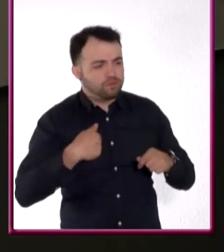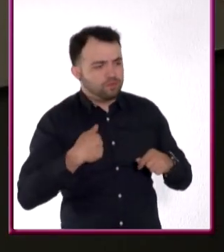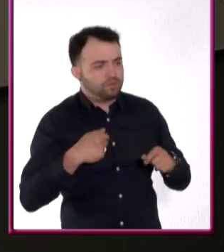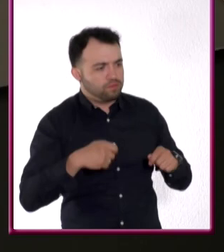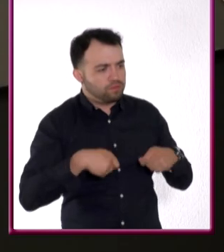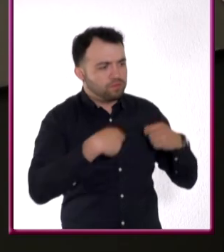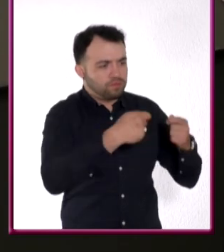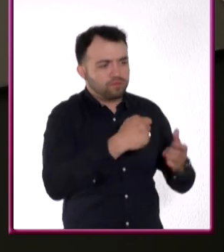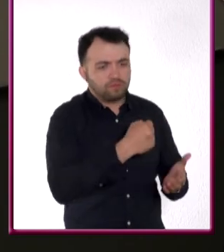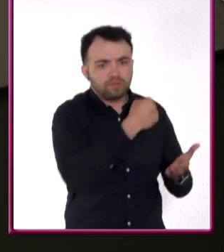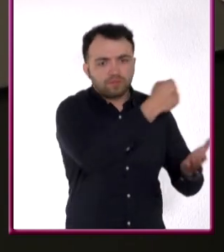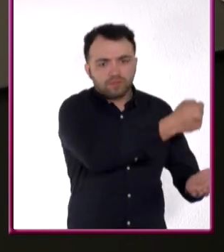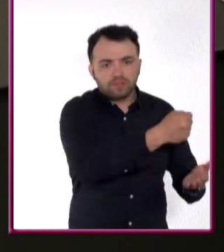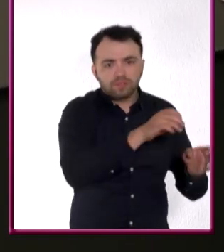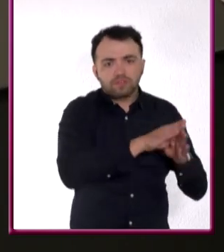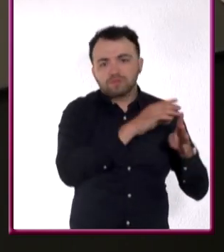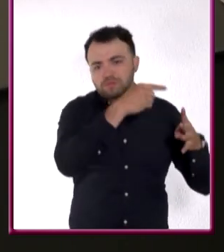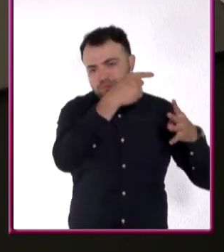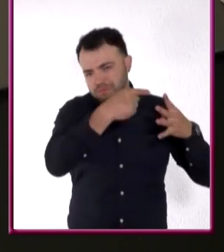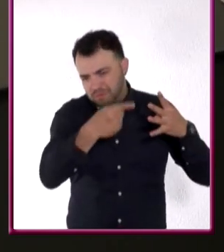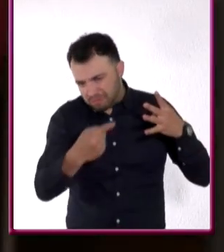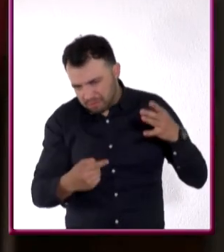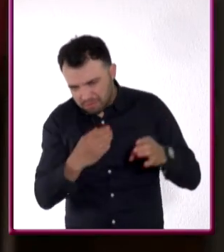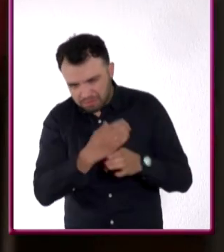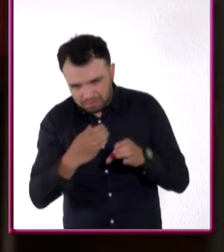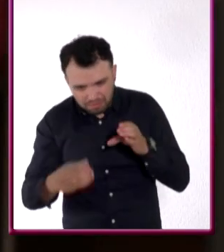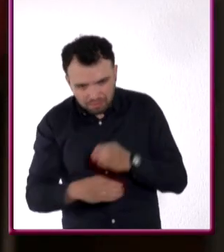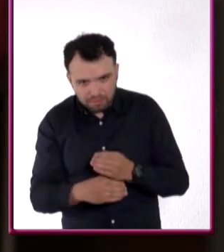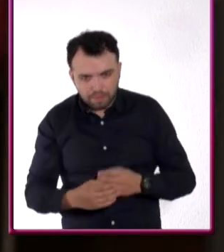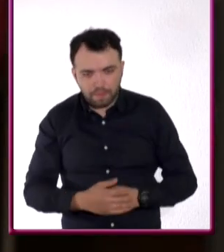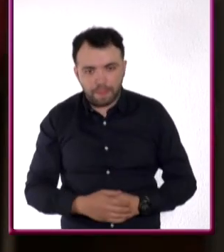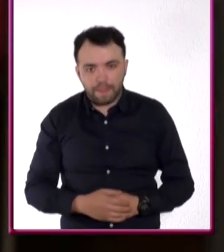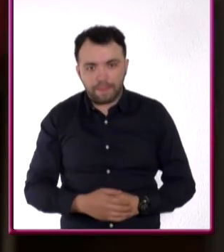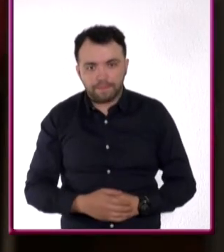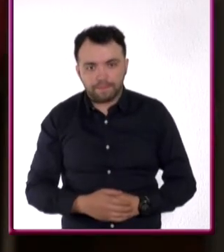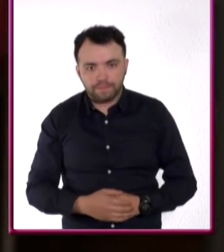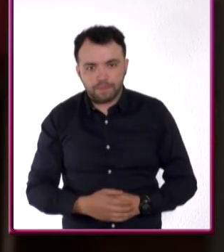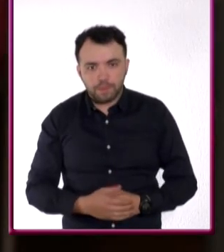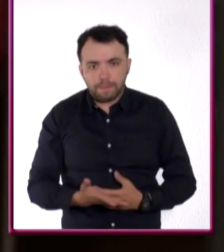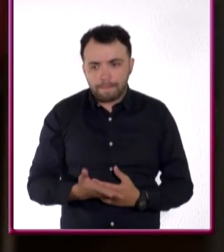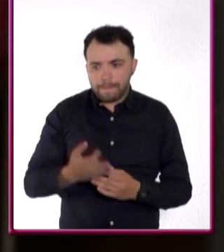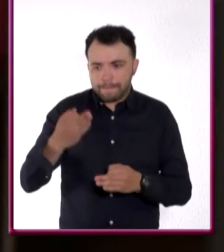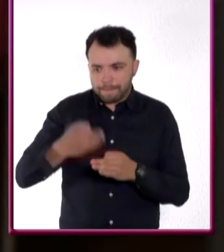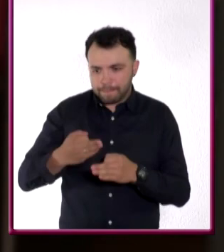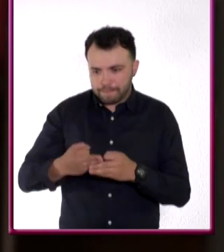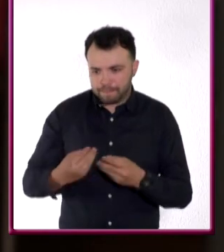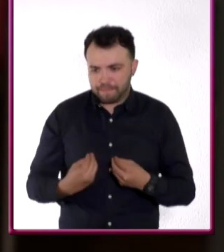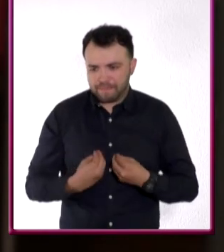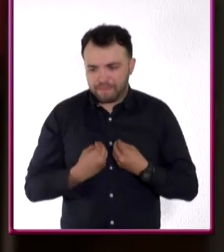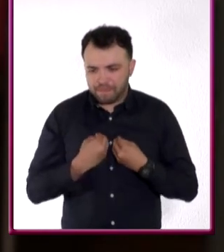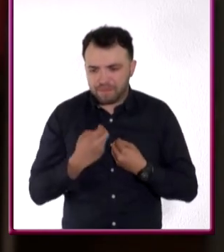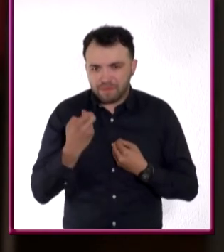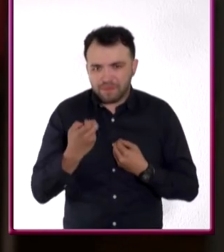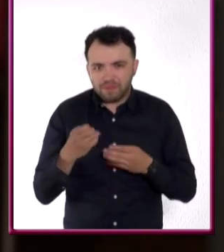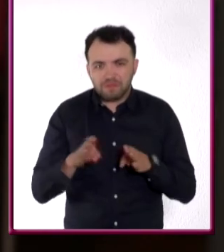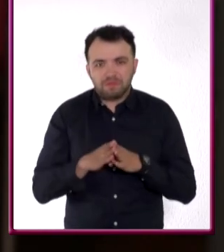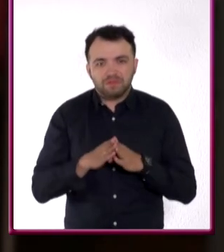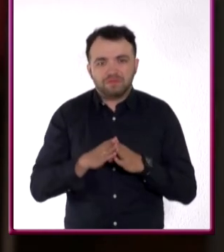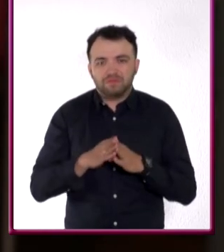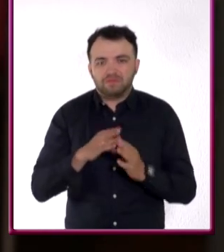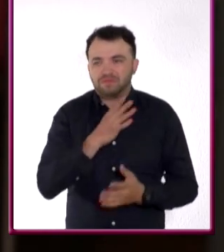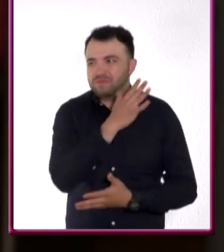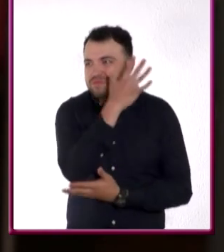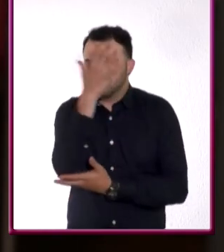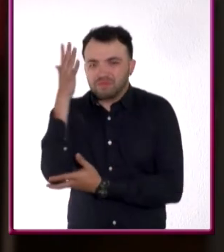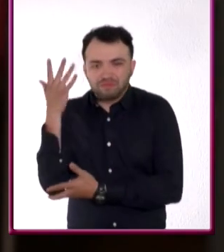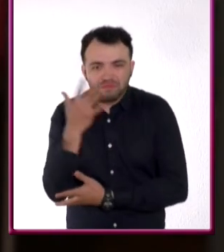diferentes opciones, los famosos portafolios de inversión. Sí. Oye, y todo esto que estamos viviendo actualmente como de la destrucción de los